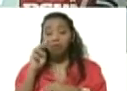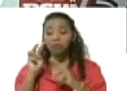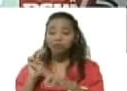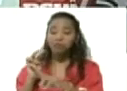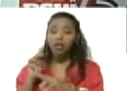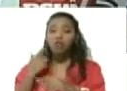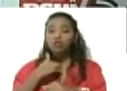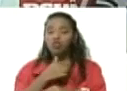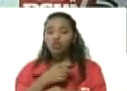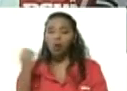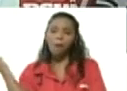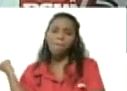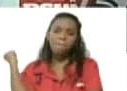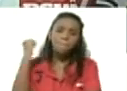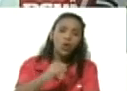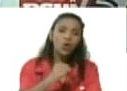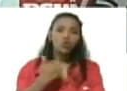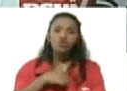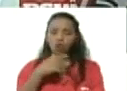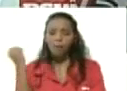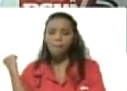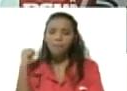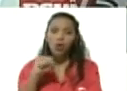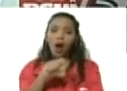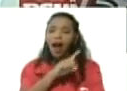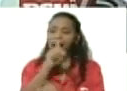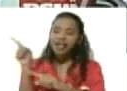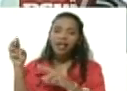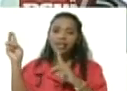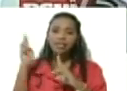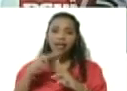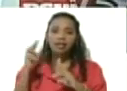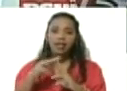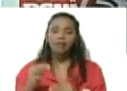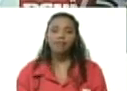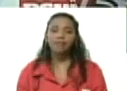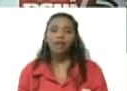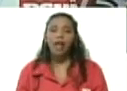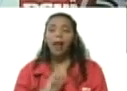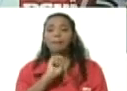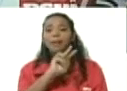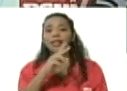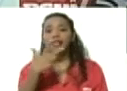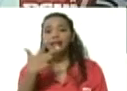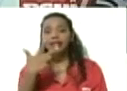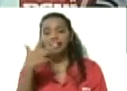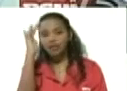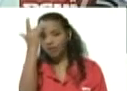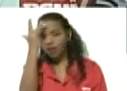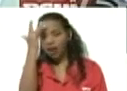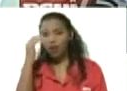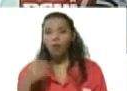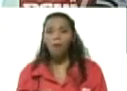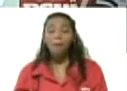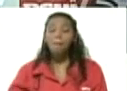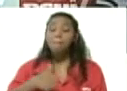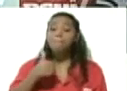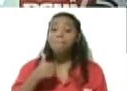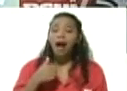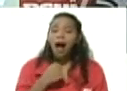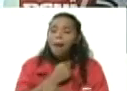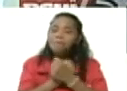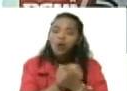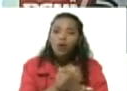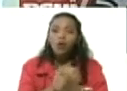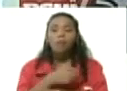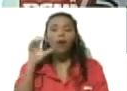gran derrota, los derrotamos allá en el Táchira, el 23 de febrero. Con más amor por la patria que con